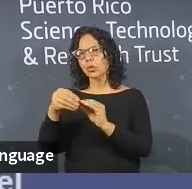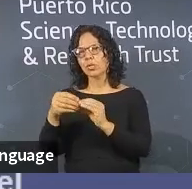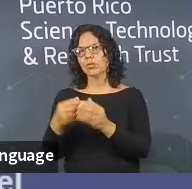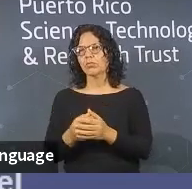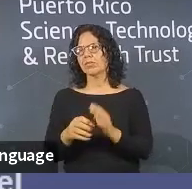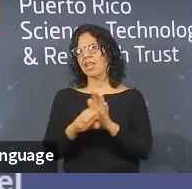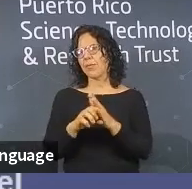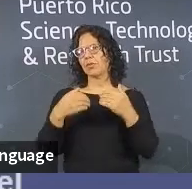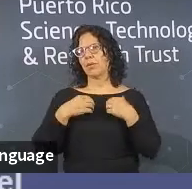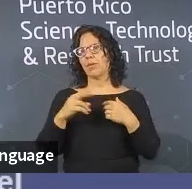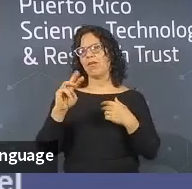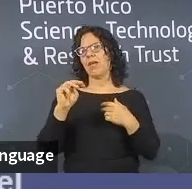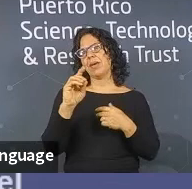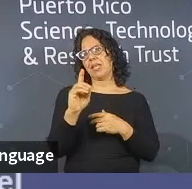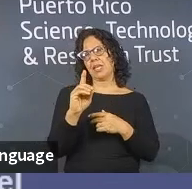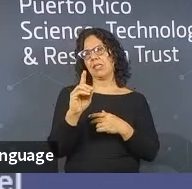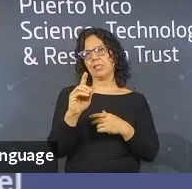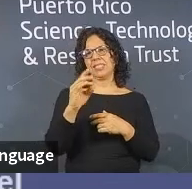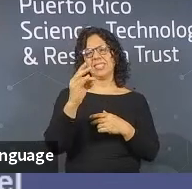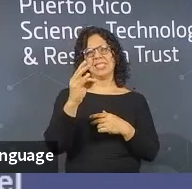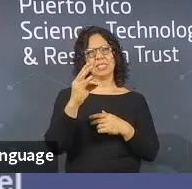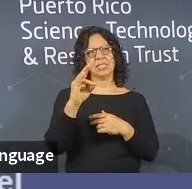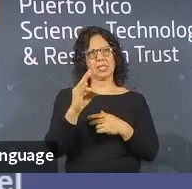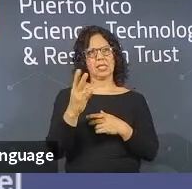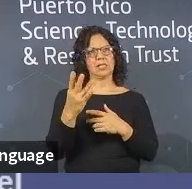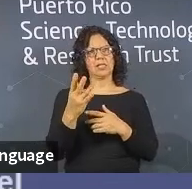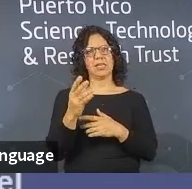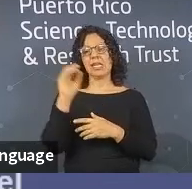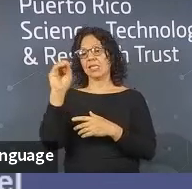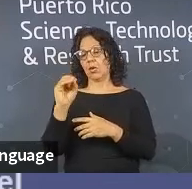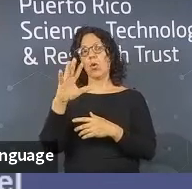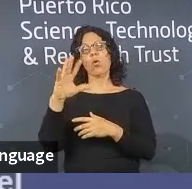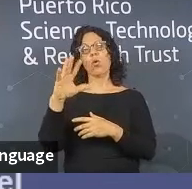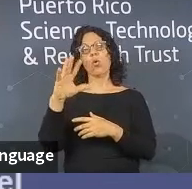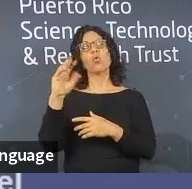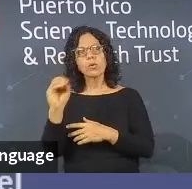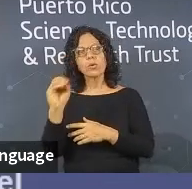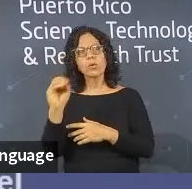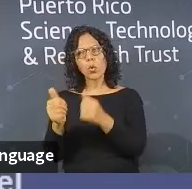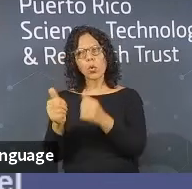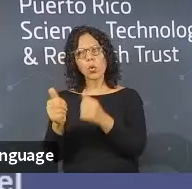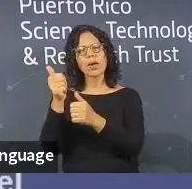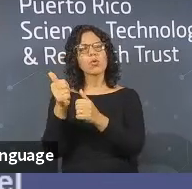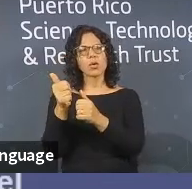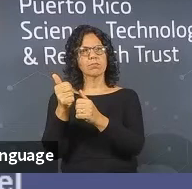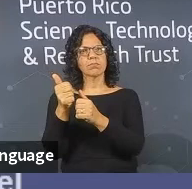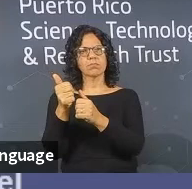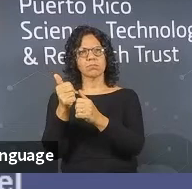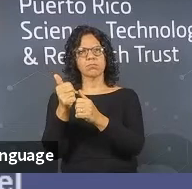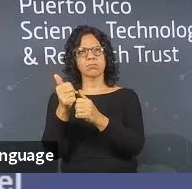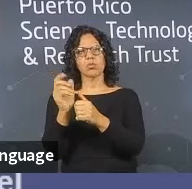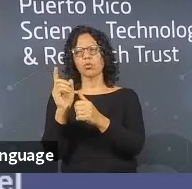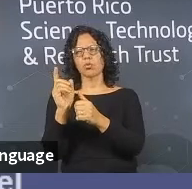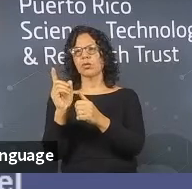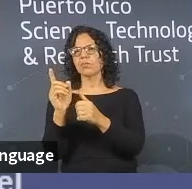de 17 micras. Significa que el 50%, la mayoría, están en ese rango de 17. No significa que todas son